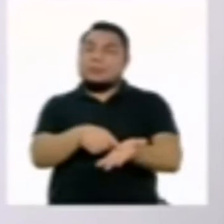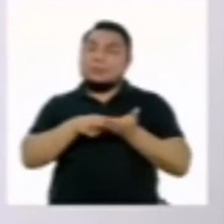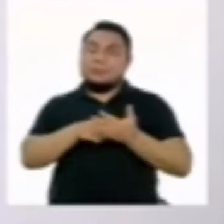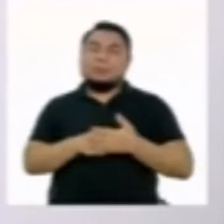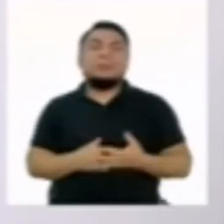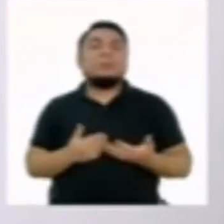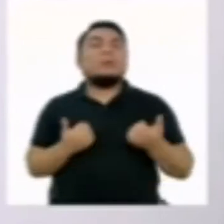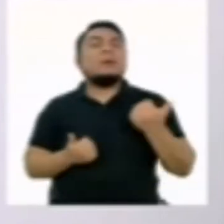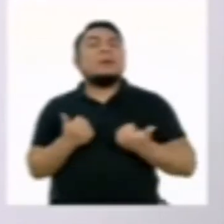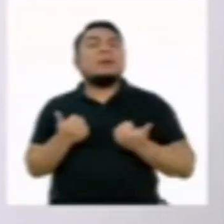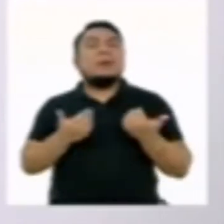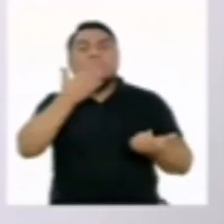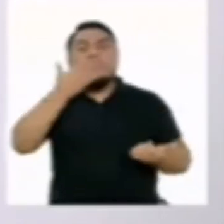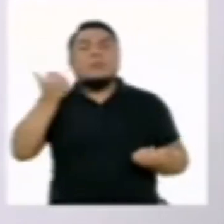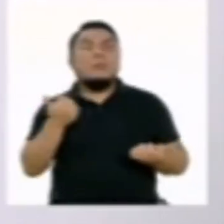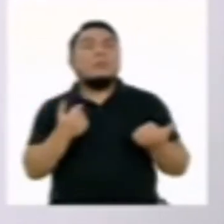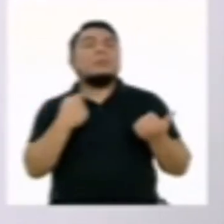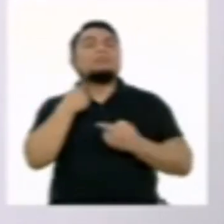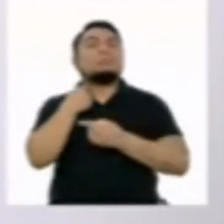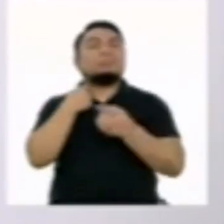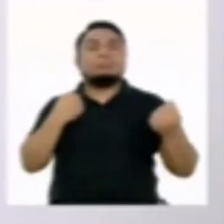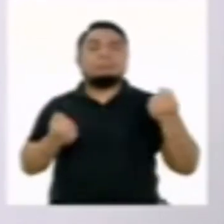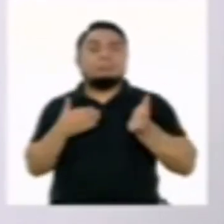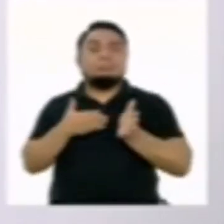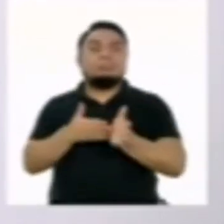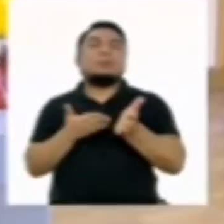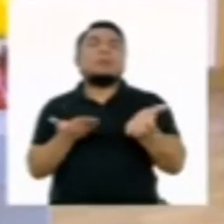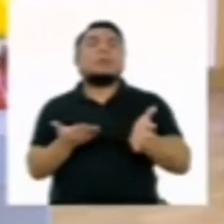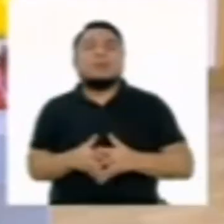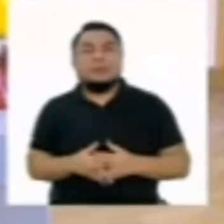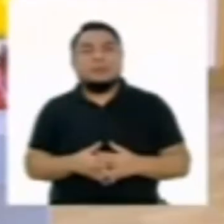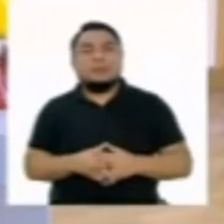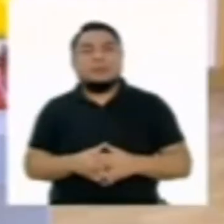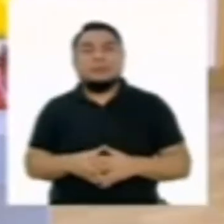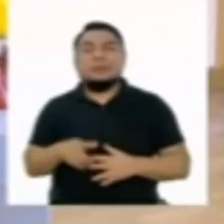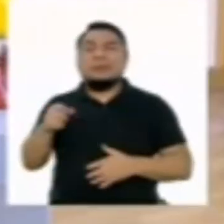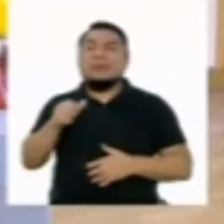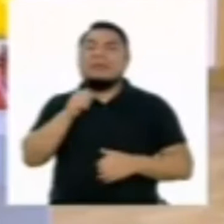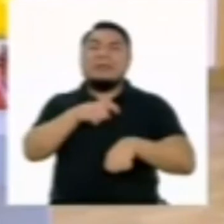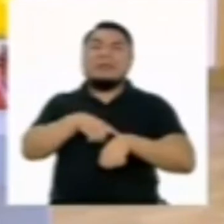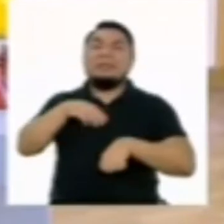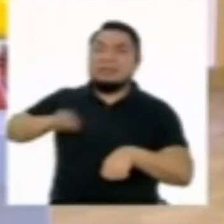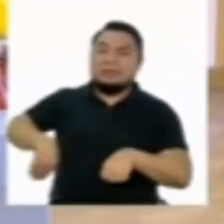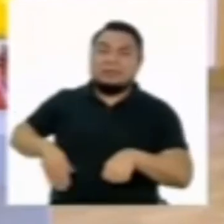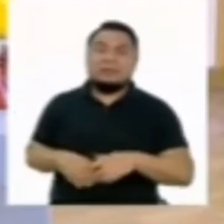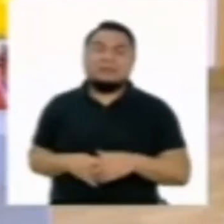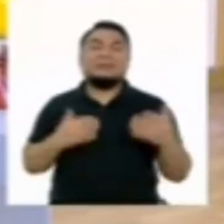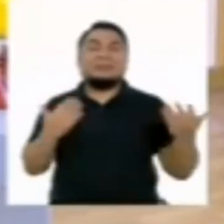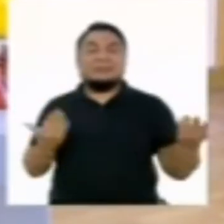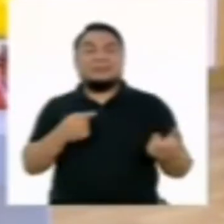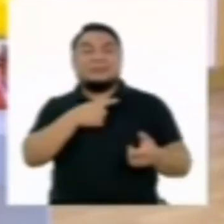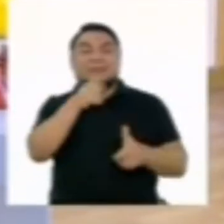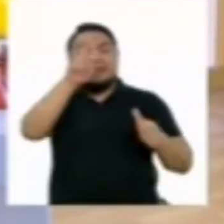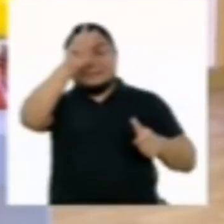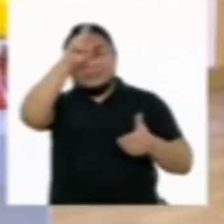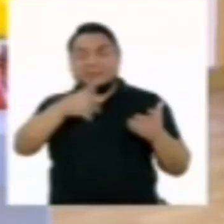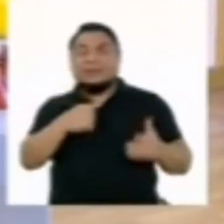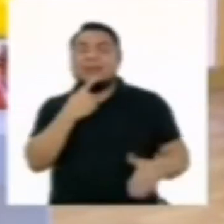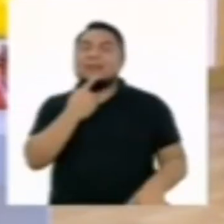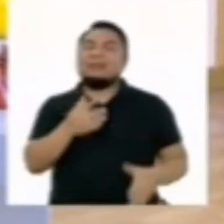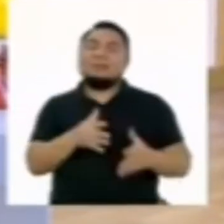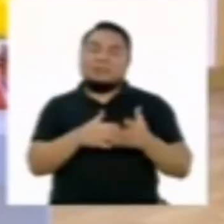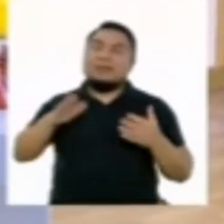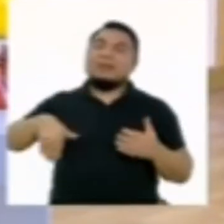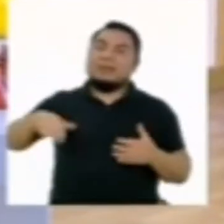obligatorio. ¿Cuál podría ser otra consecuencia de la congestión vehicular? La impuntualidad. Se dice que las y los peruanos somos